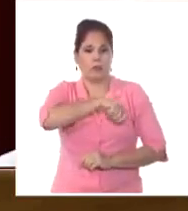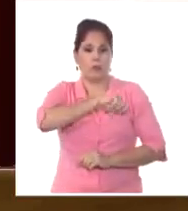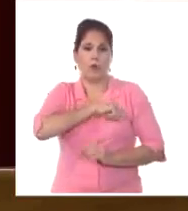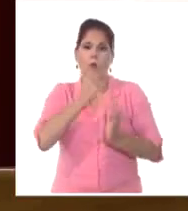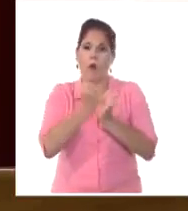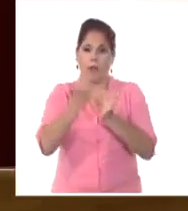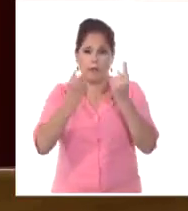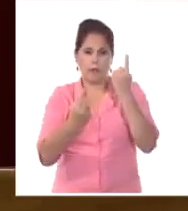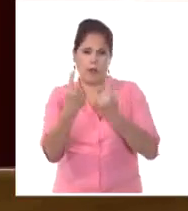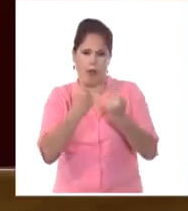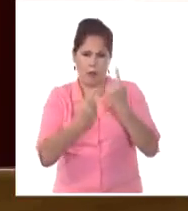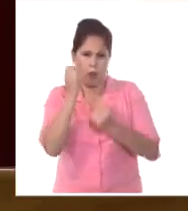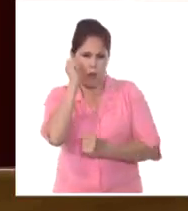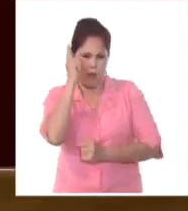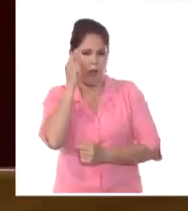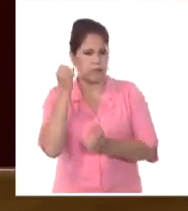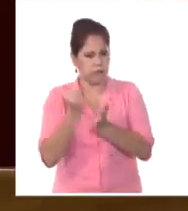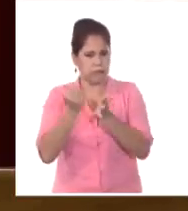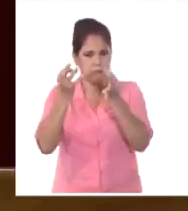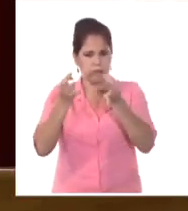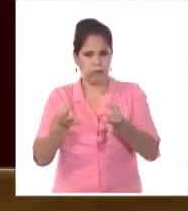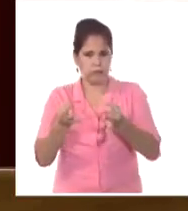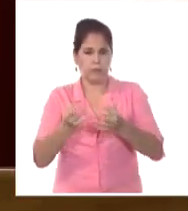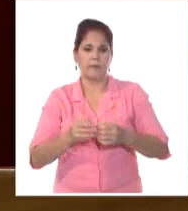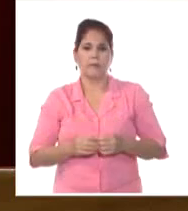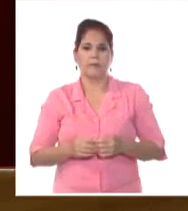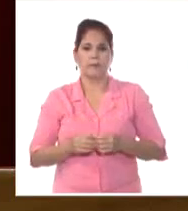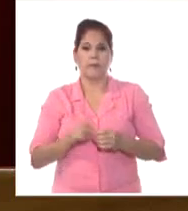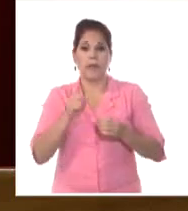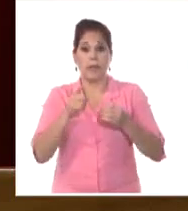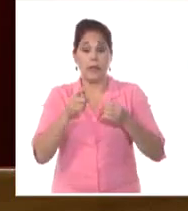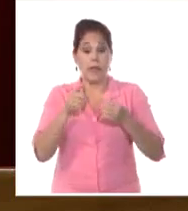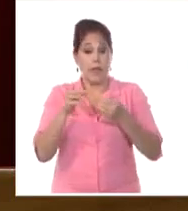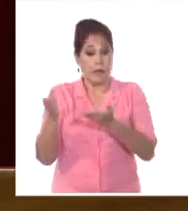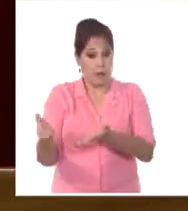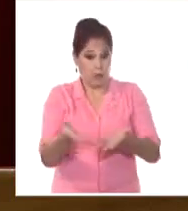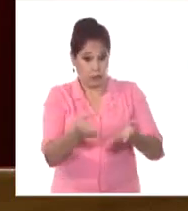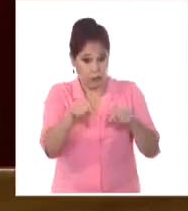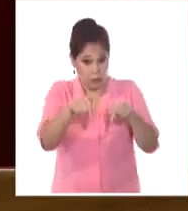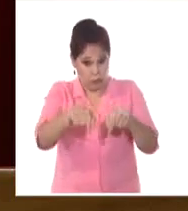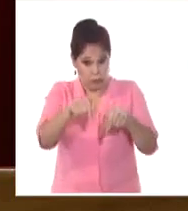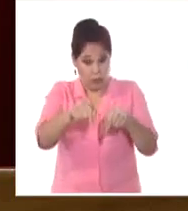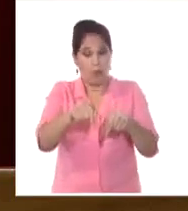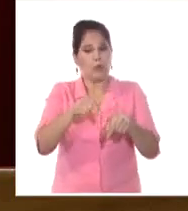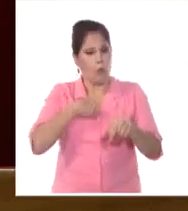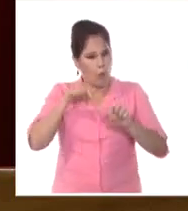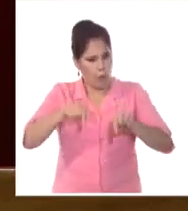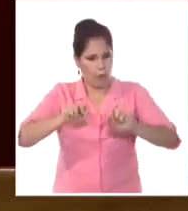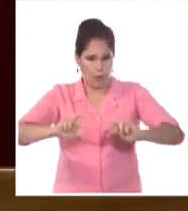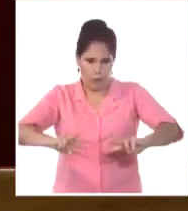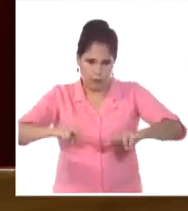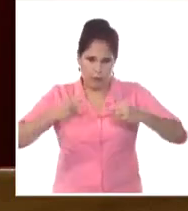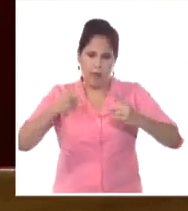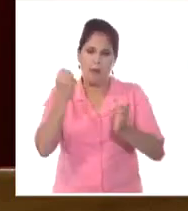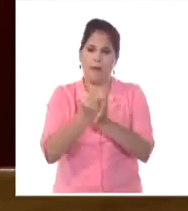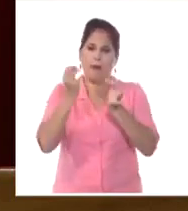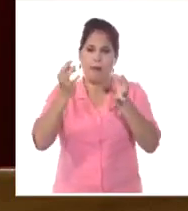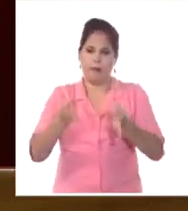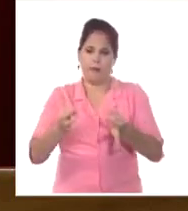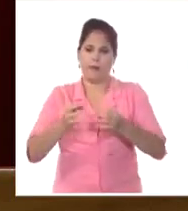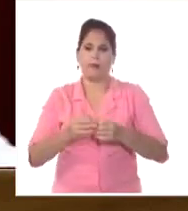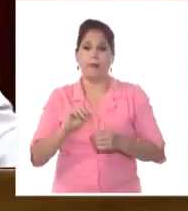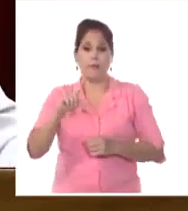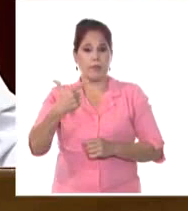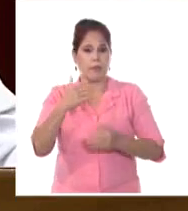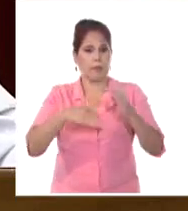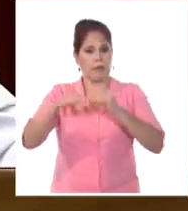ratificar algunas ideas que fueron expresadas anteriormente en la inauguración de esta sesión de hoy por la viceministra de Relaciones Exteriores